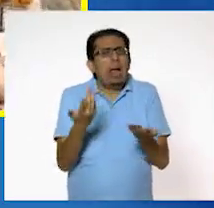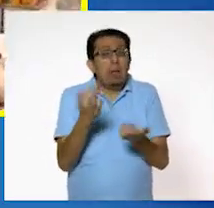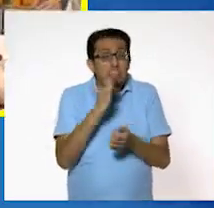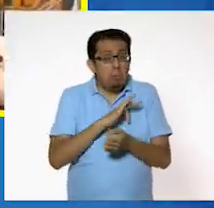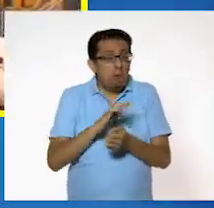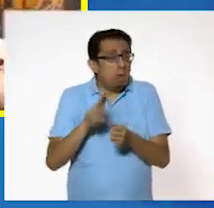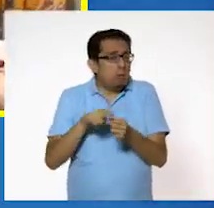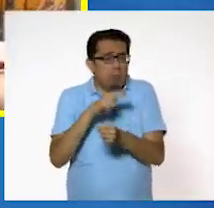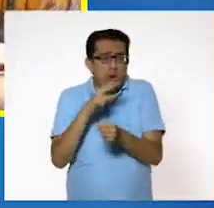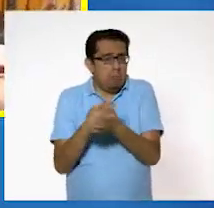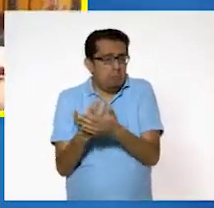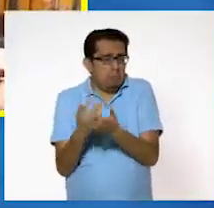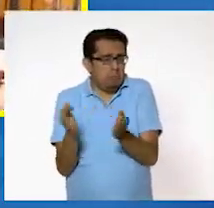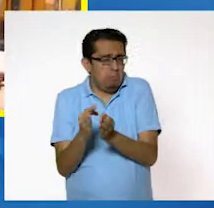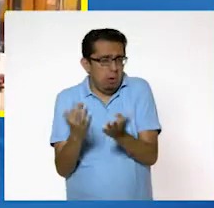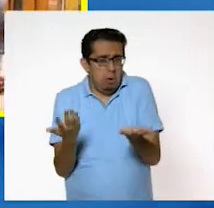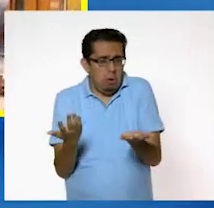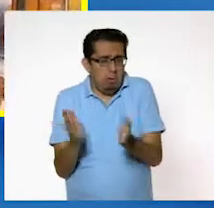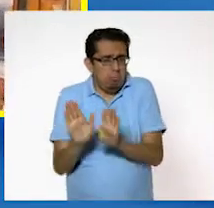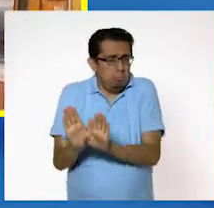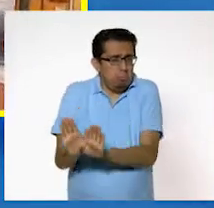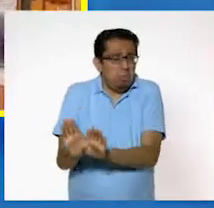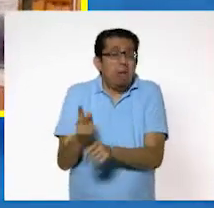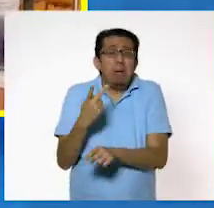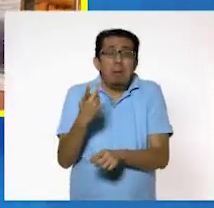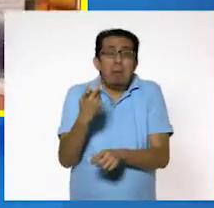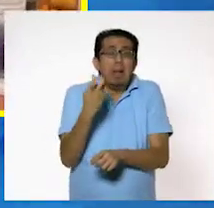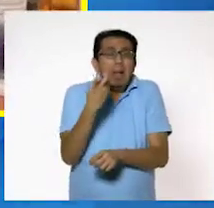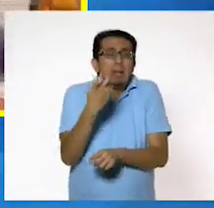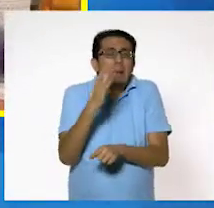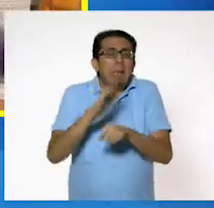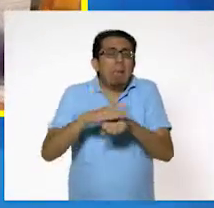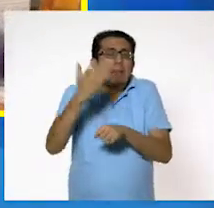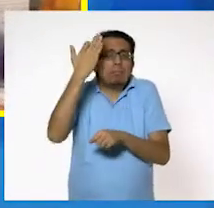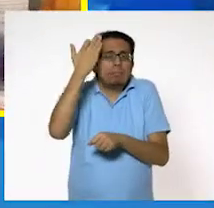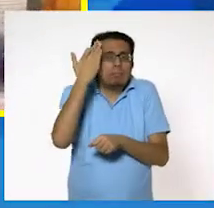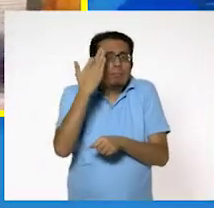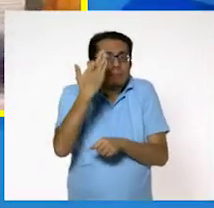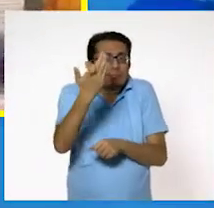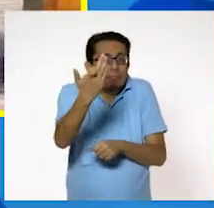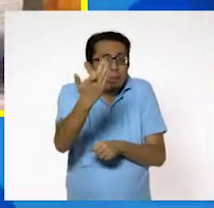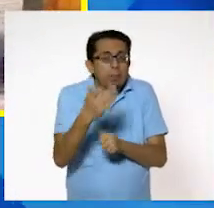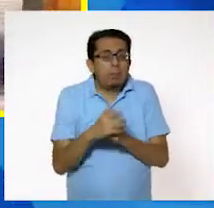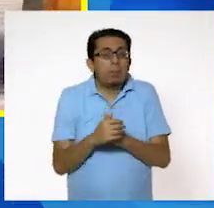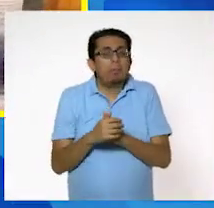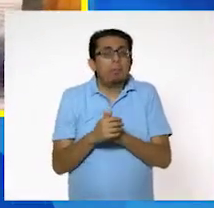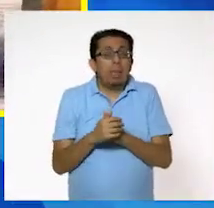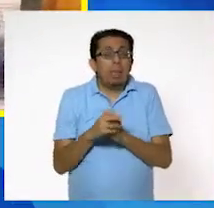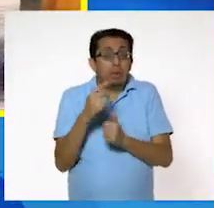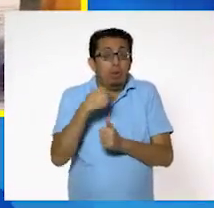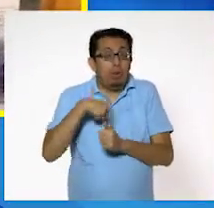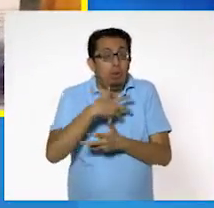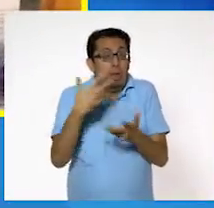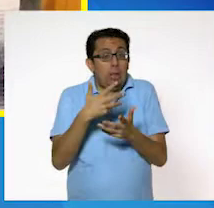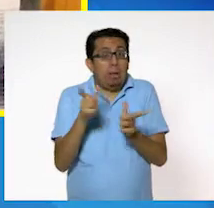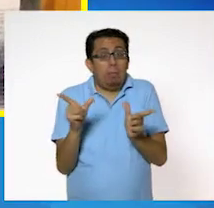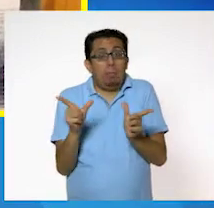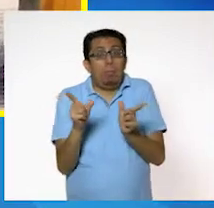Sí, también se puede enfriar naturalmente, pero nos llevaría más tiempo. Es decir, nosotros acortamos el tiempo de